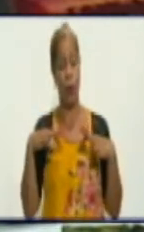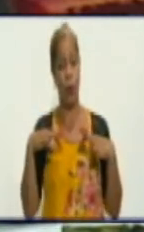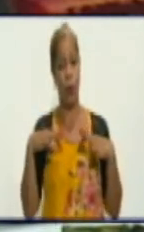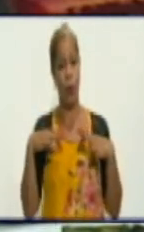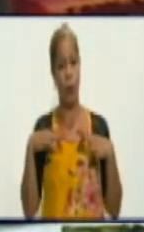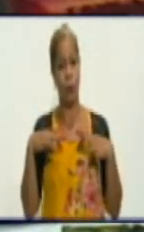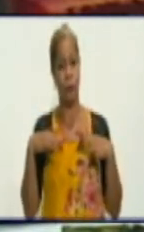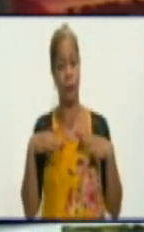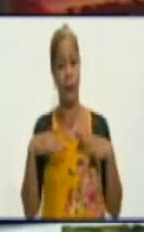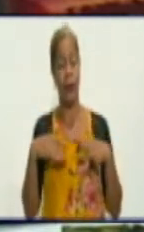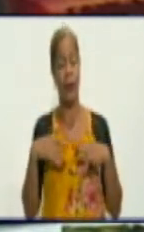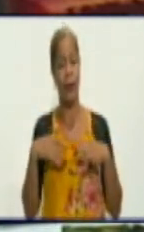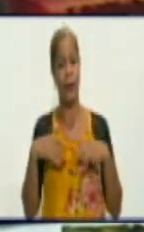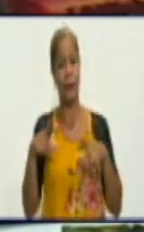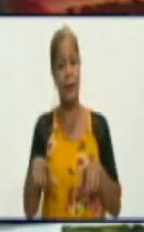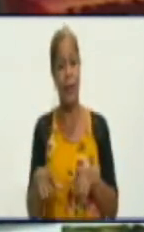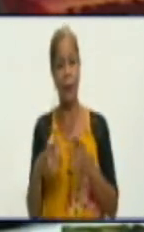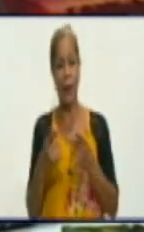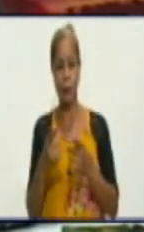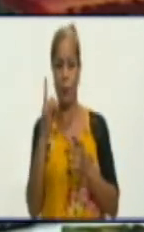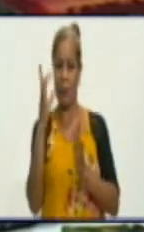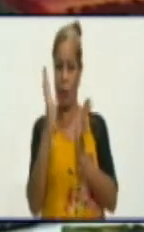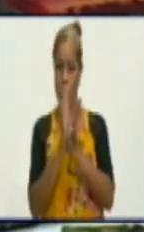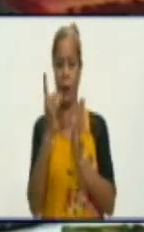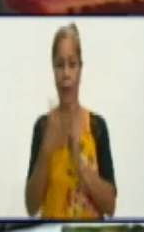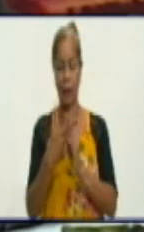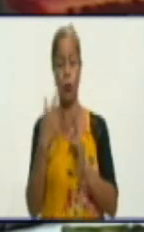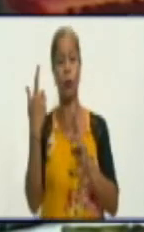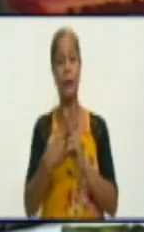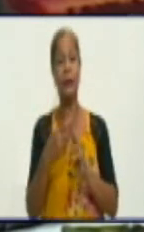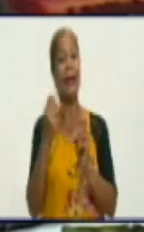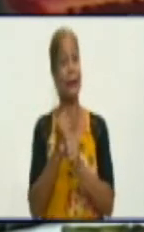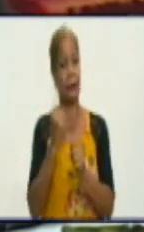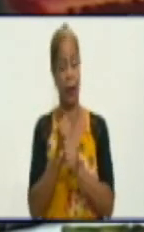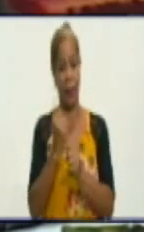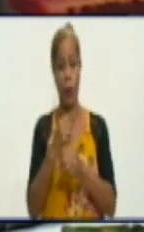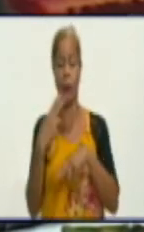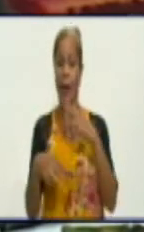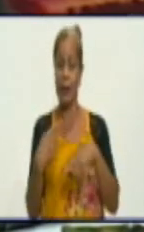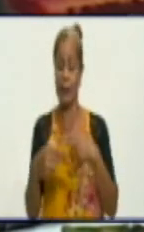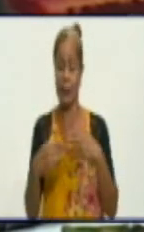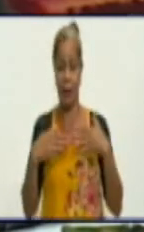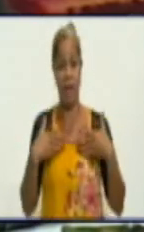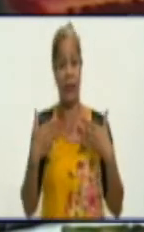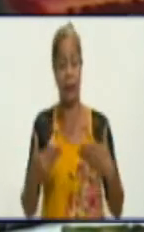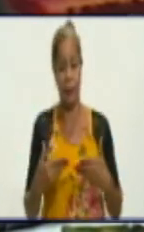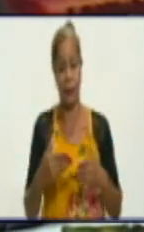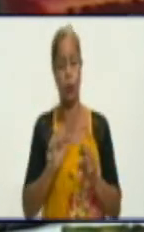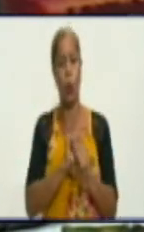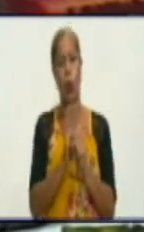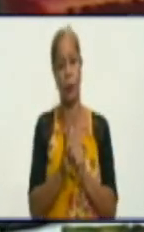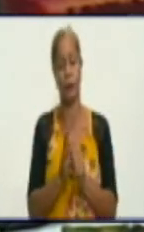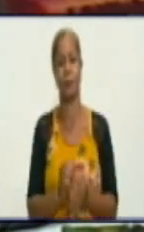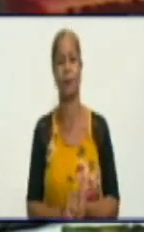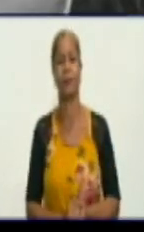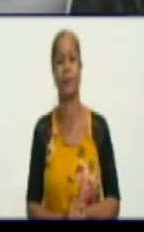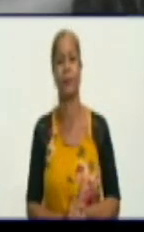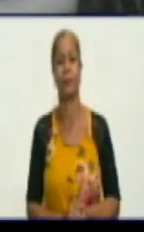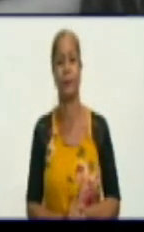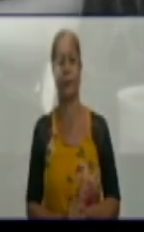cara al 1 de mayo y también la labor que han desplegado en el enfrentamiento a la COVID-19. Mantenga la sintonía.